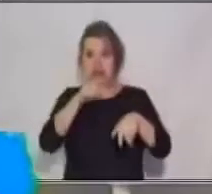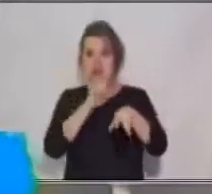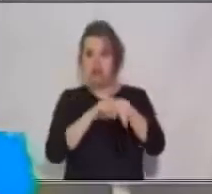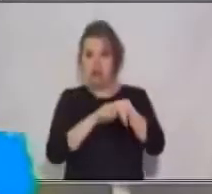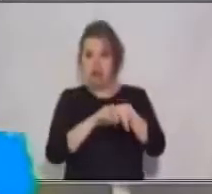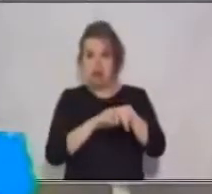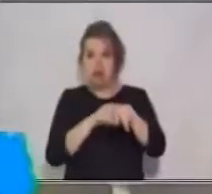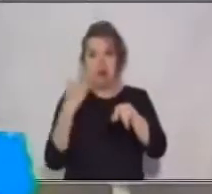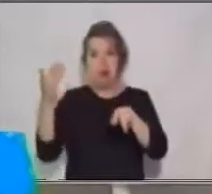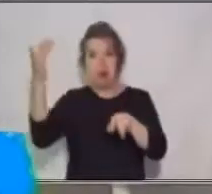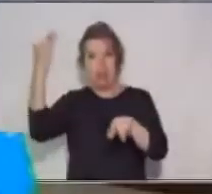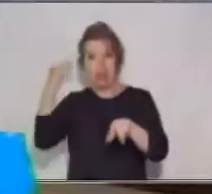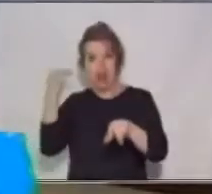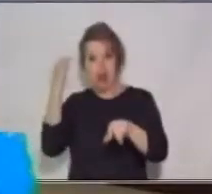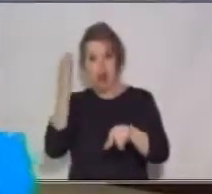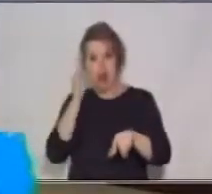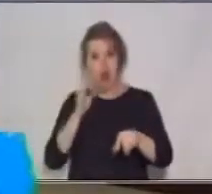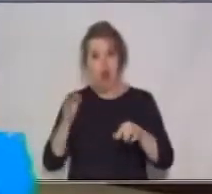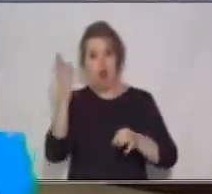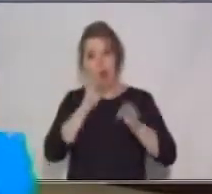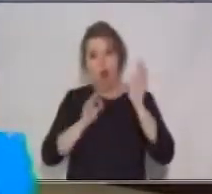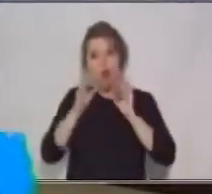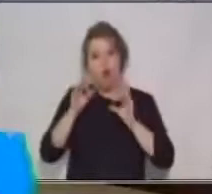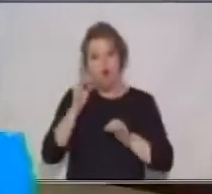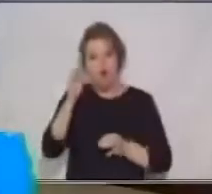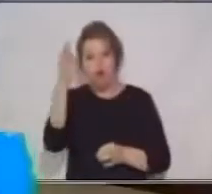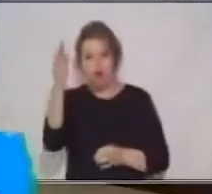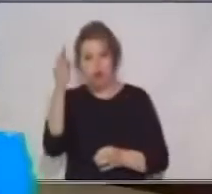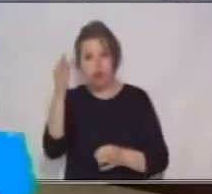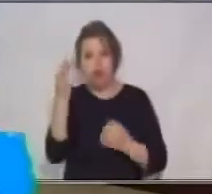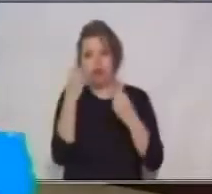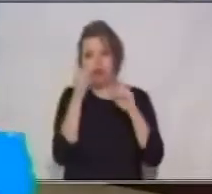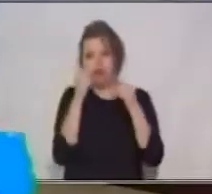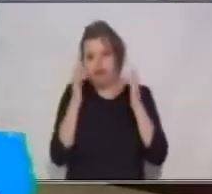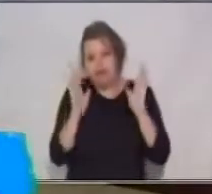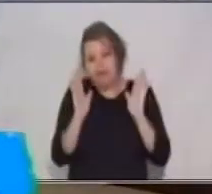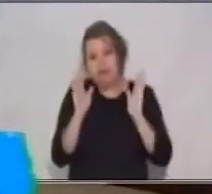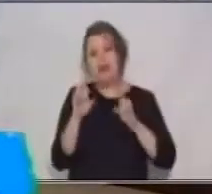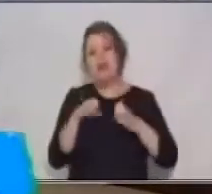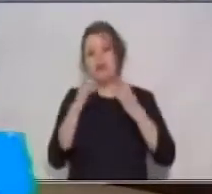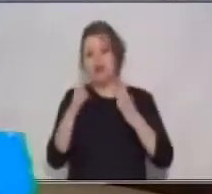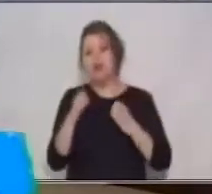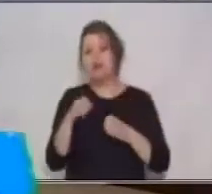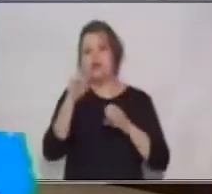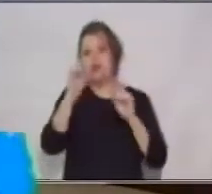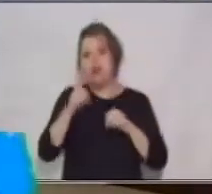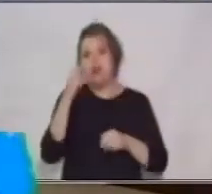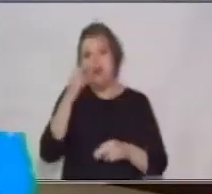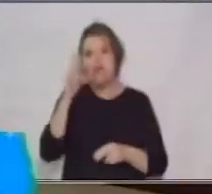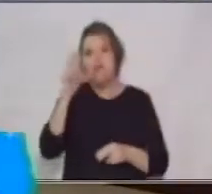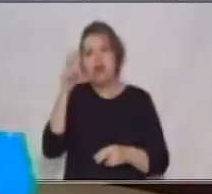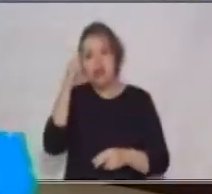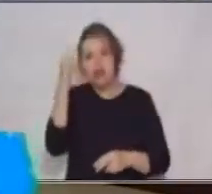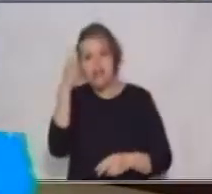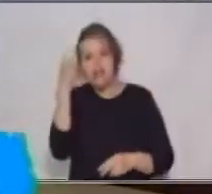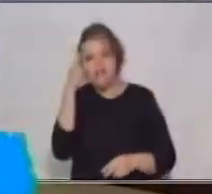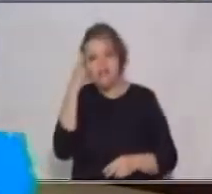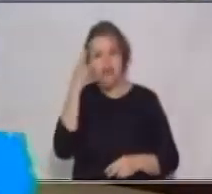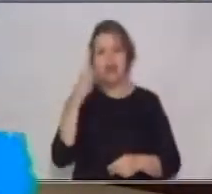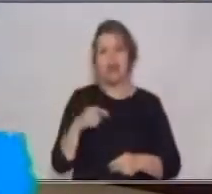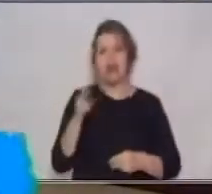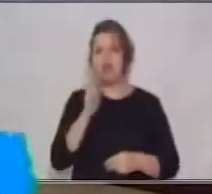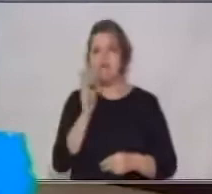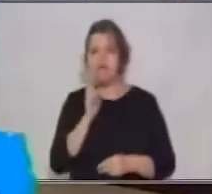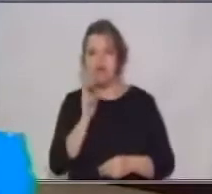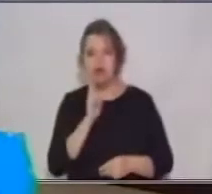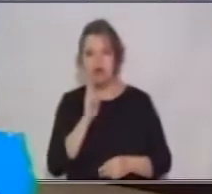realizar o ya lo realizó. Y así es entonces como nosotros podemos identificar de manera amplia la clasificación semántica del verbo.